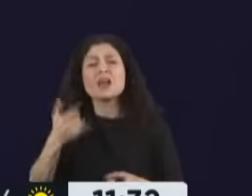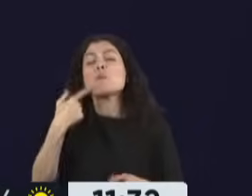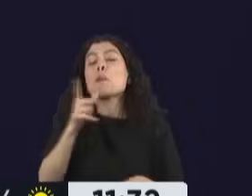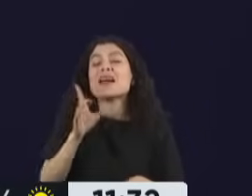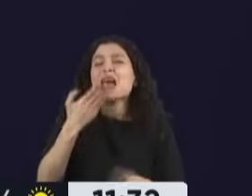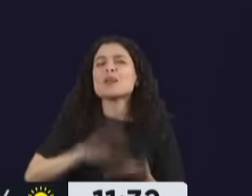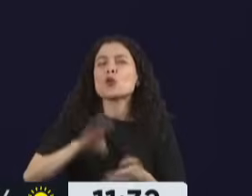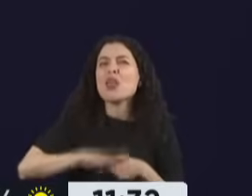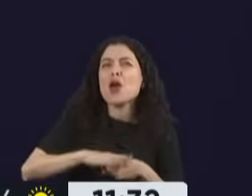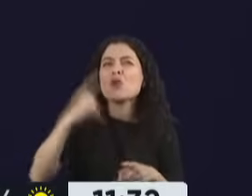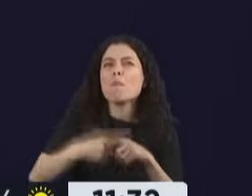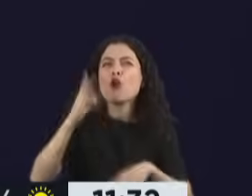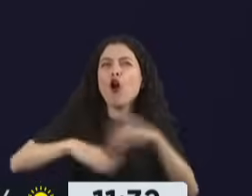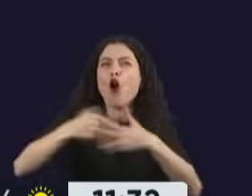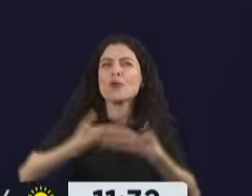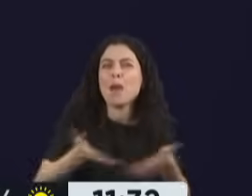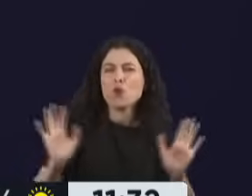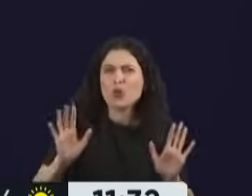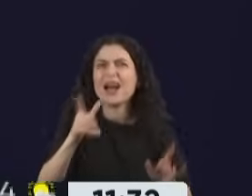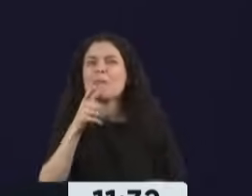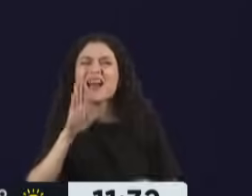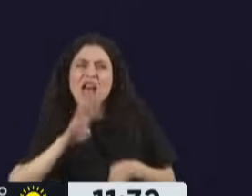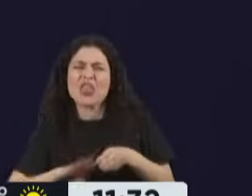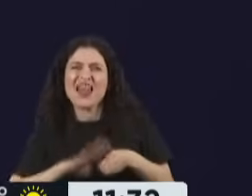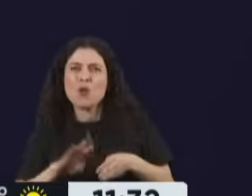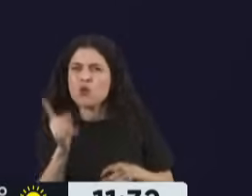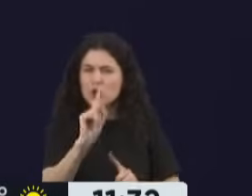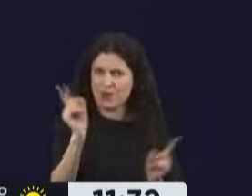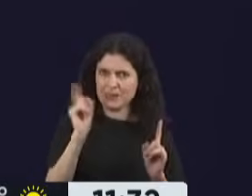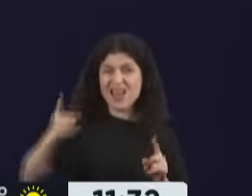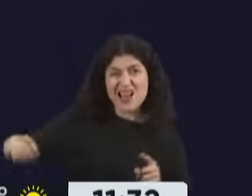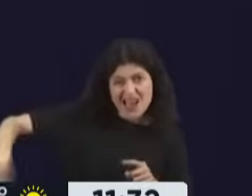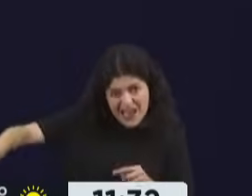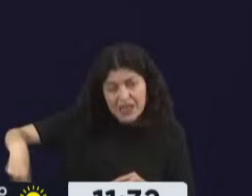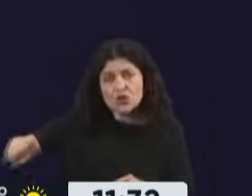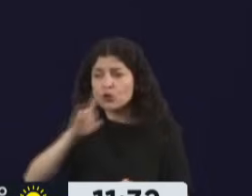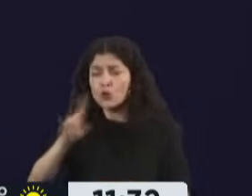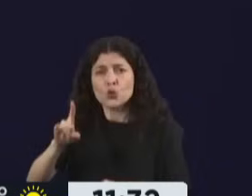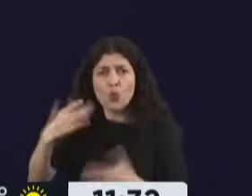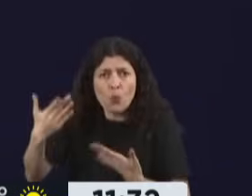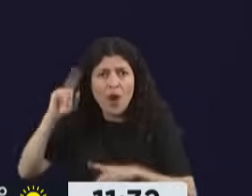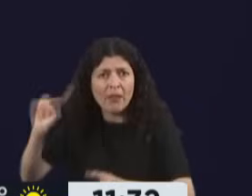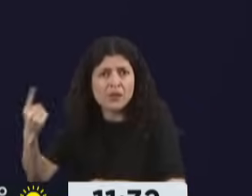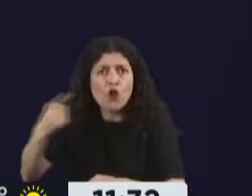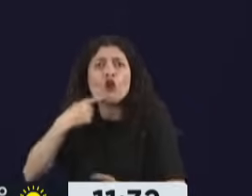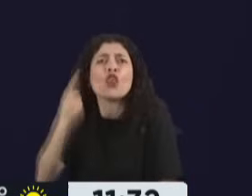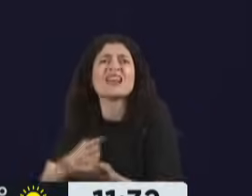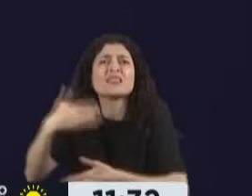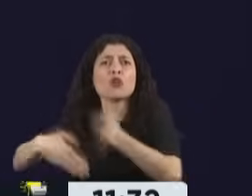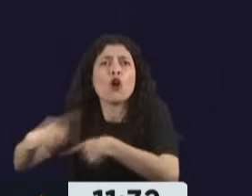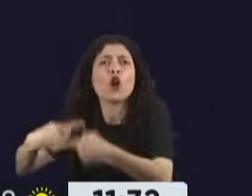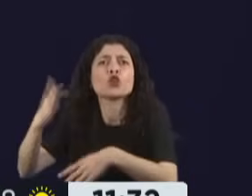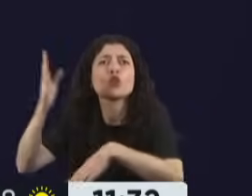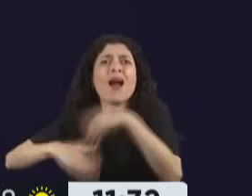y entendemos también que no es deuda, sino que efectivamente ellos podrán terminar las obras que estén iniciadas con recursos